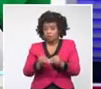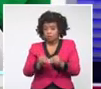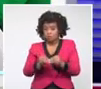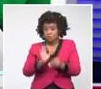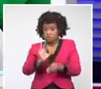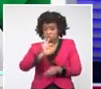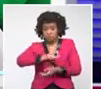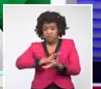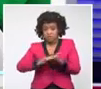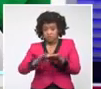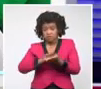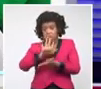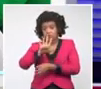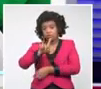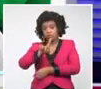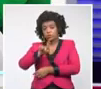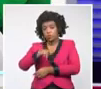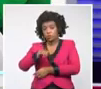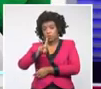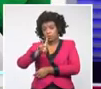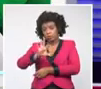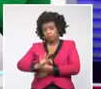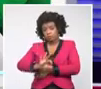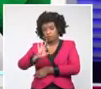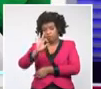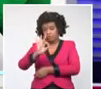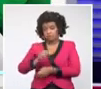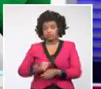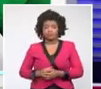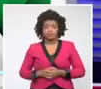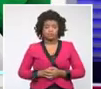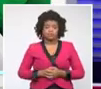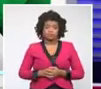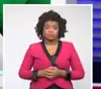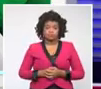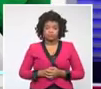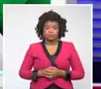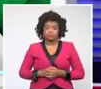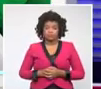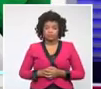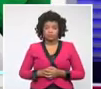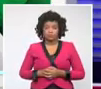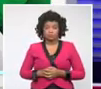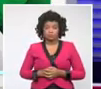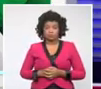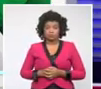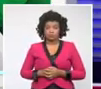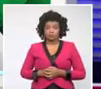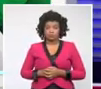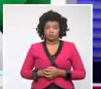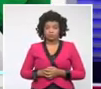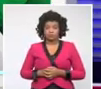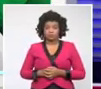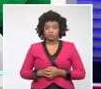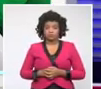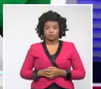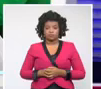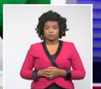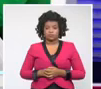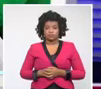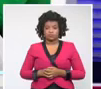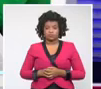el 51,2% de todos han estado asintomáticos en el momento que se hace